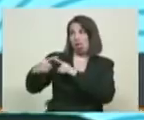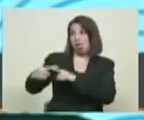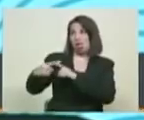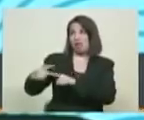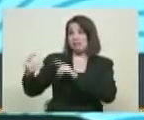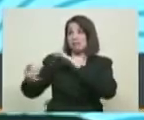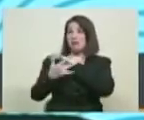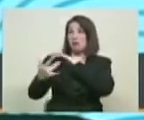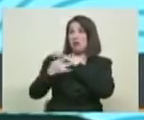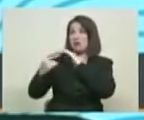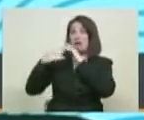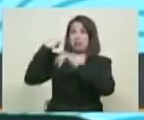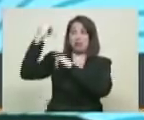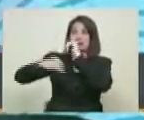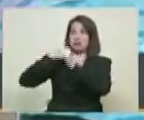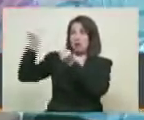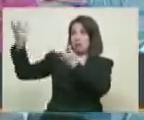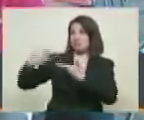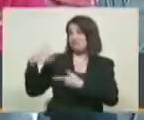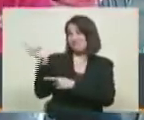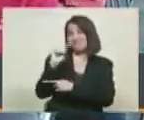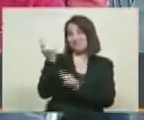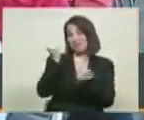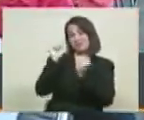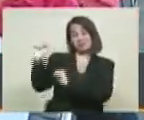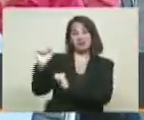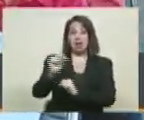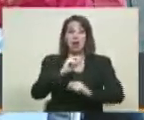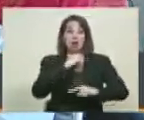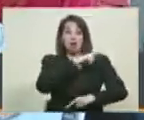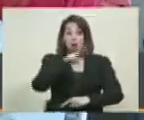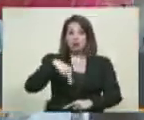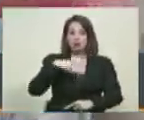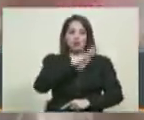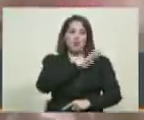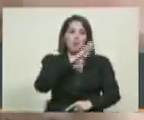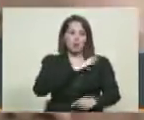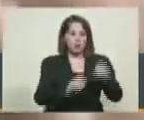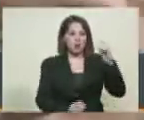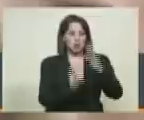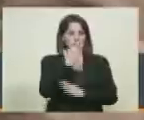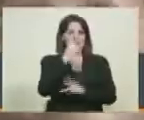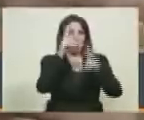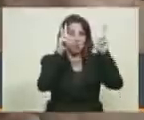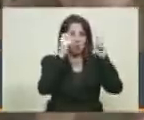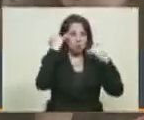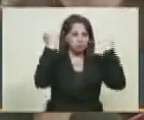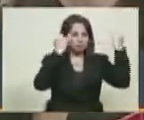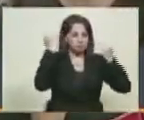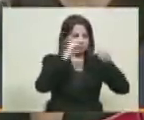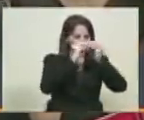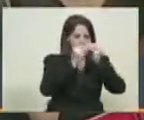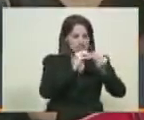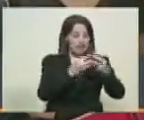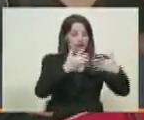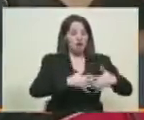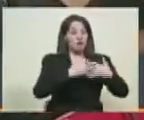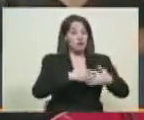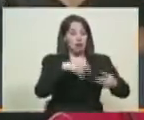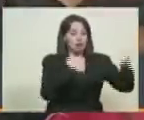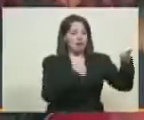tecnología internacional y que en el mediano plazo, eso no va a ser una respuesta inmediata, nosotros seamos capaces de tener nuestra propia industria